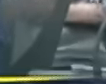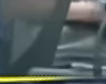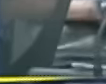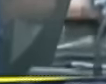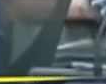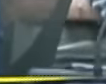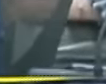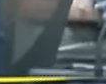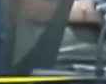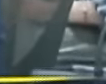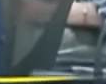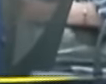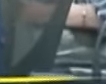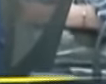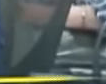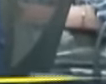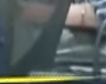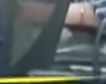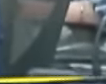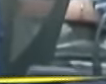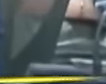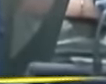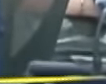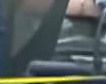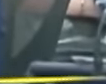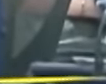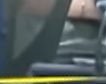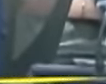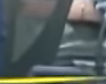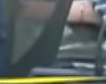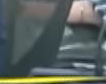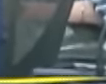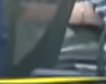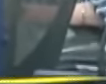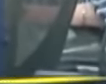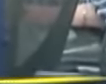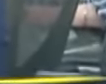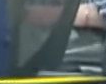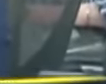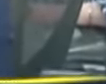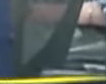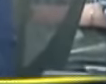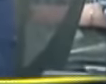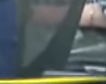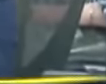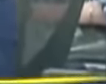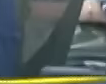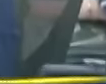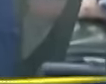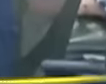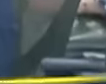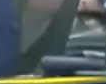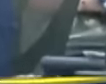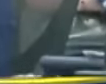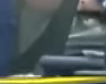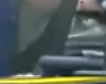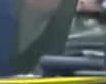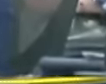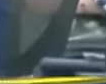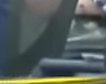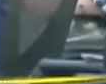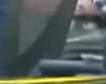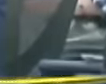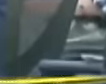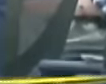a todos y a todas. Y complemente la presidencia pro tempore y le